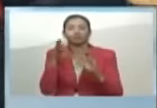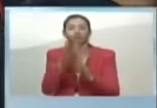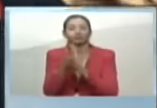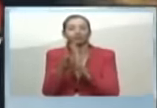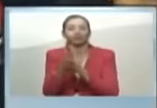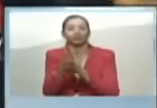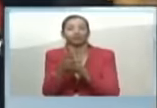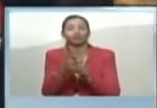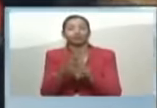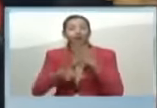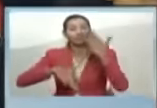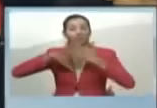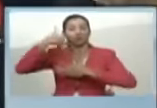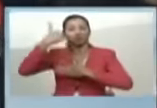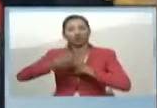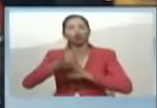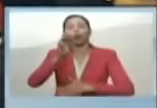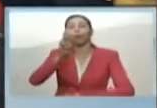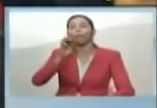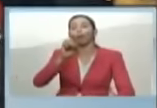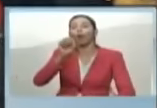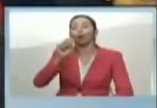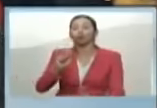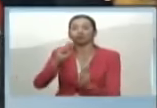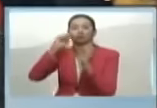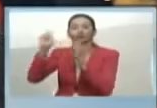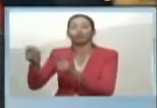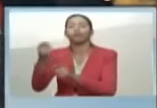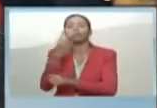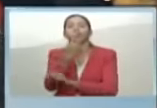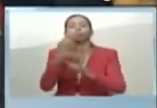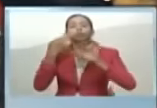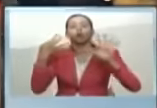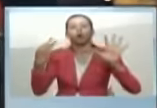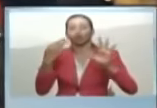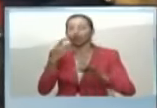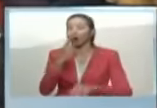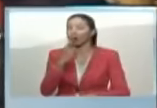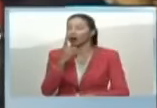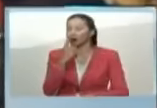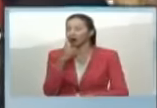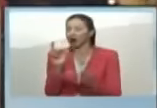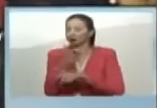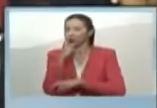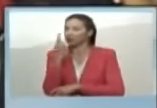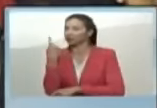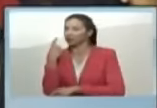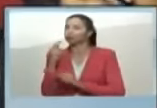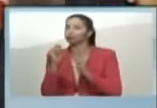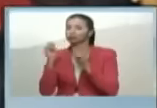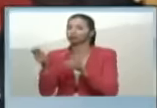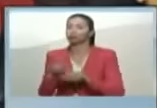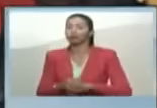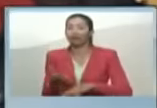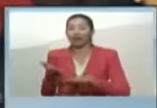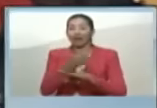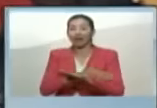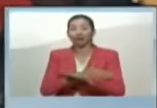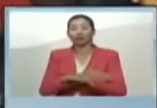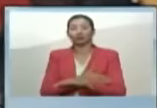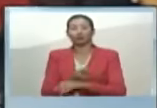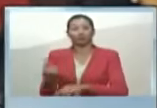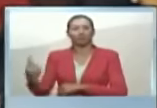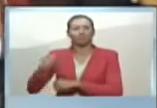proyectos POA entregados a usted el 28 de agosto pasado. La primera tarea, antes de nacer, que usted nos